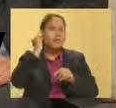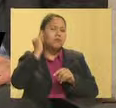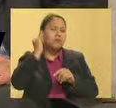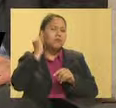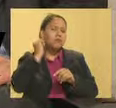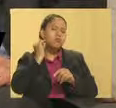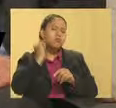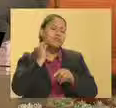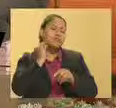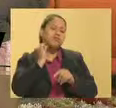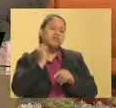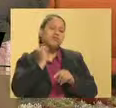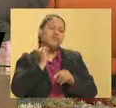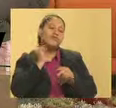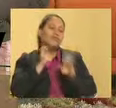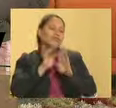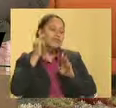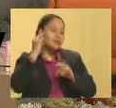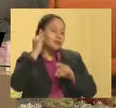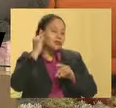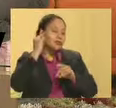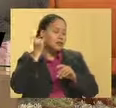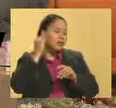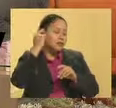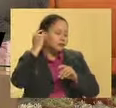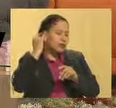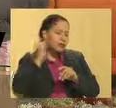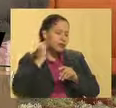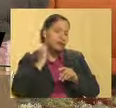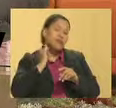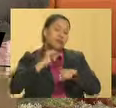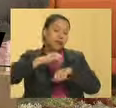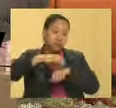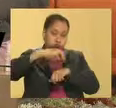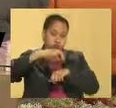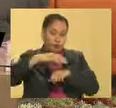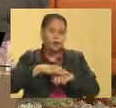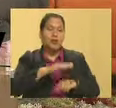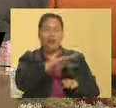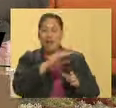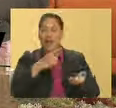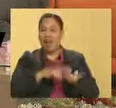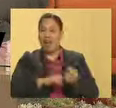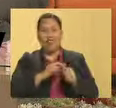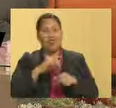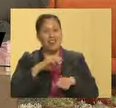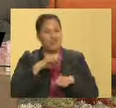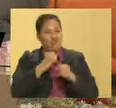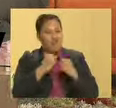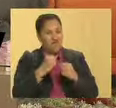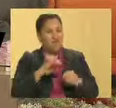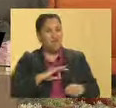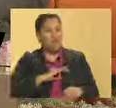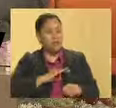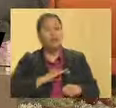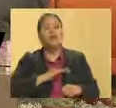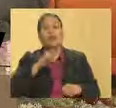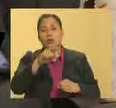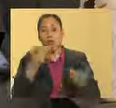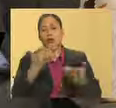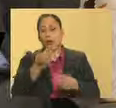en la parte alrededor de la oreja. Y ya cuando la infección es mucho más severa, ahí sí podemos